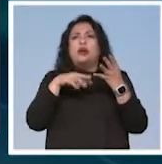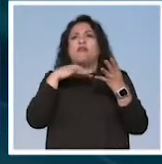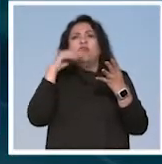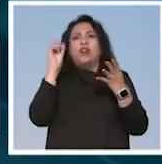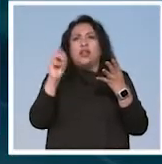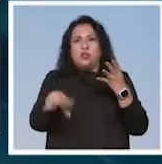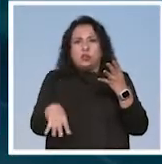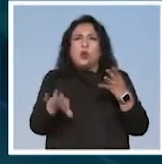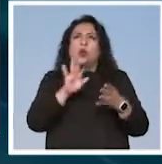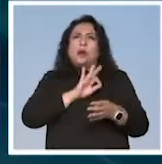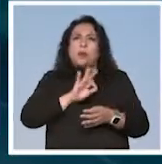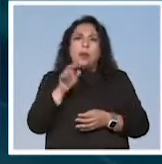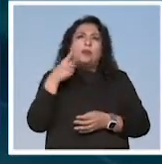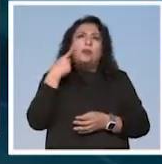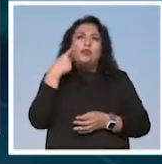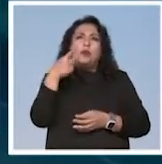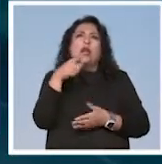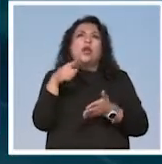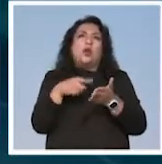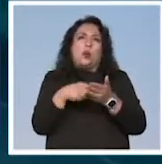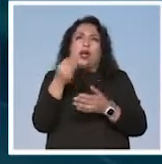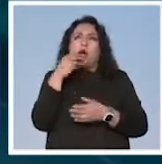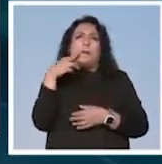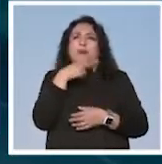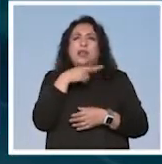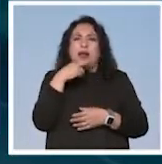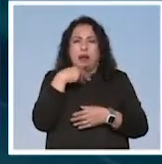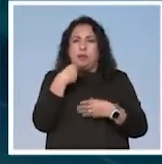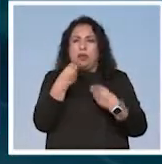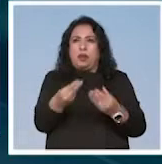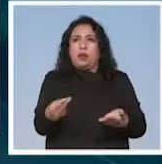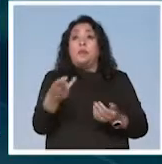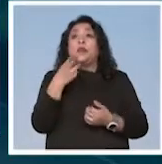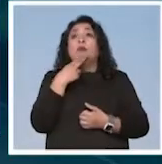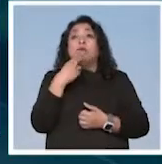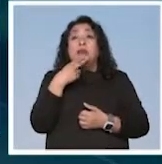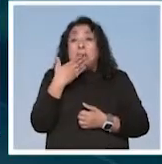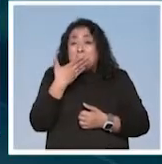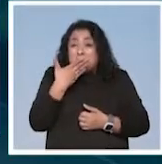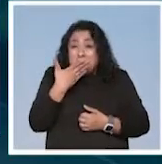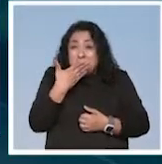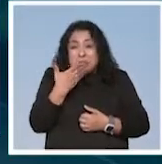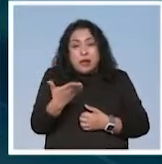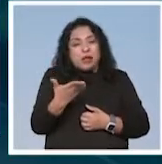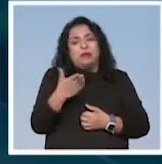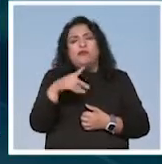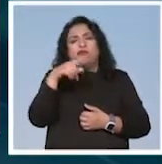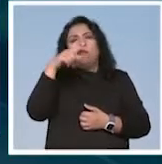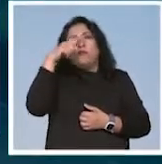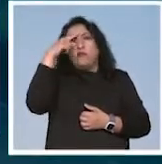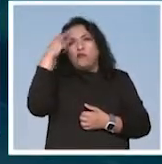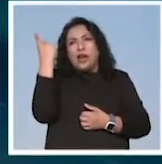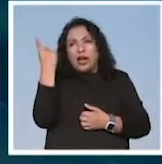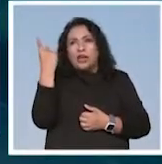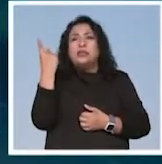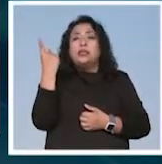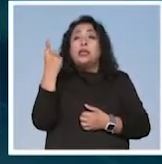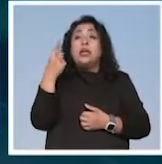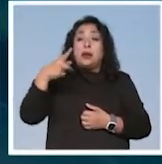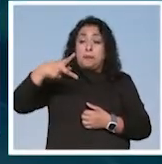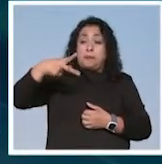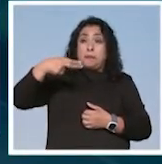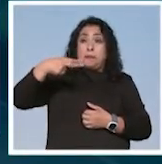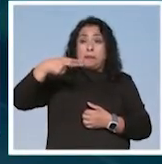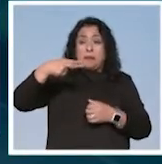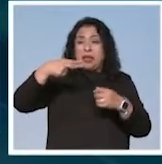desechables y los que podemos encontrar en lugares de comida rápida. Usarlos correctamente es muy sencillo. Los palillos deben